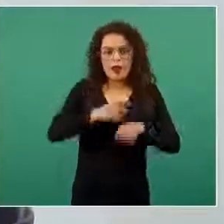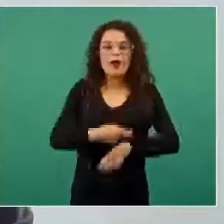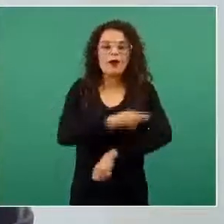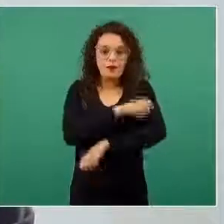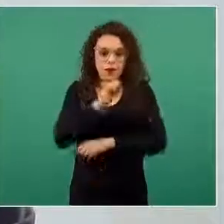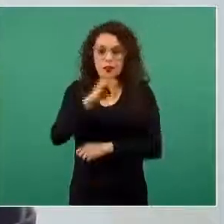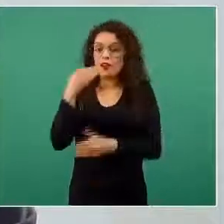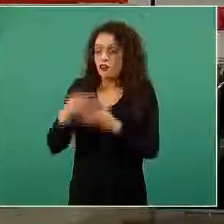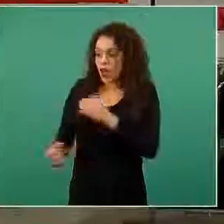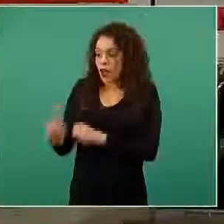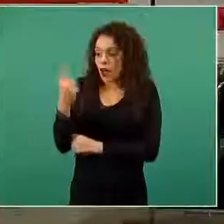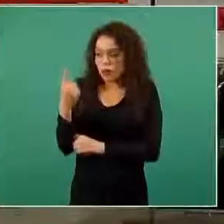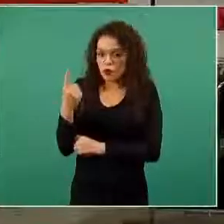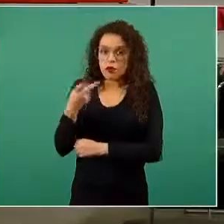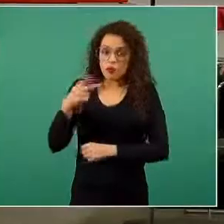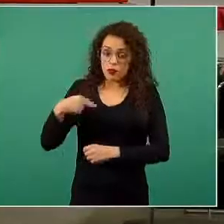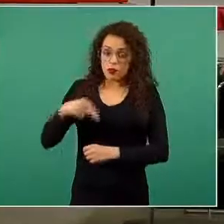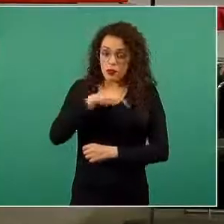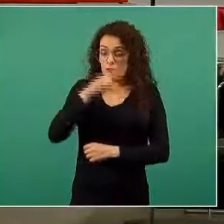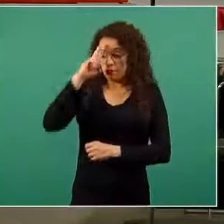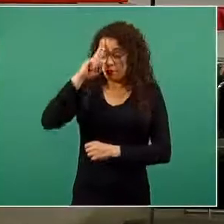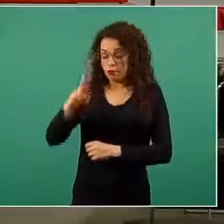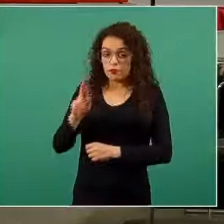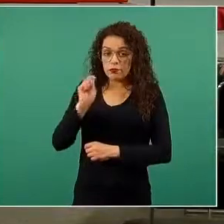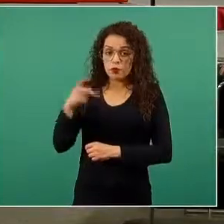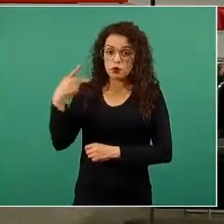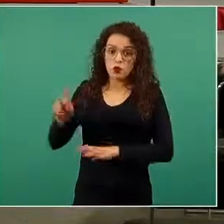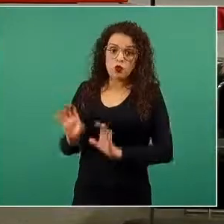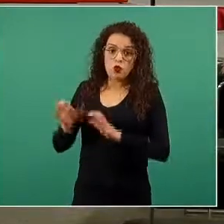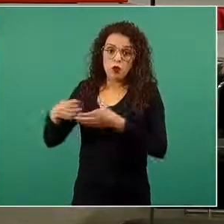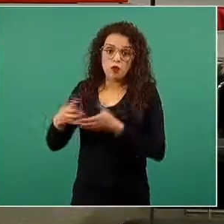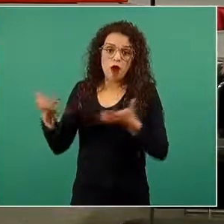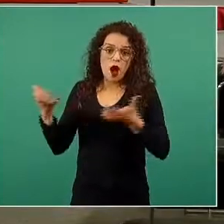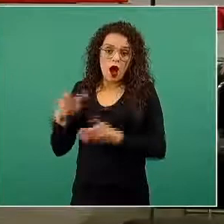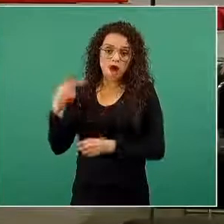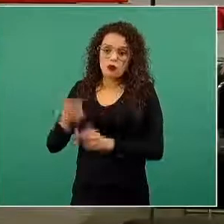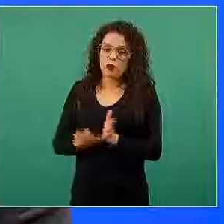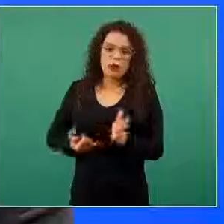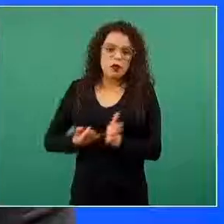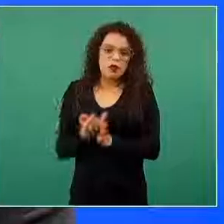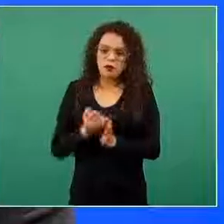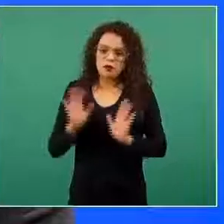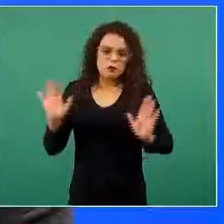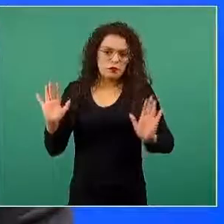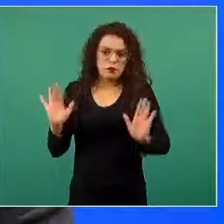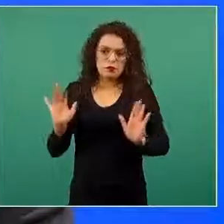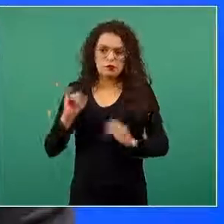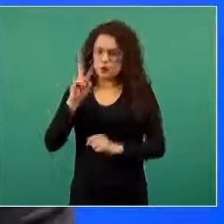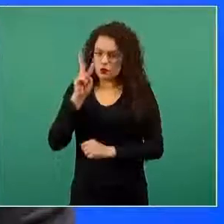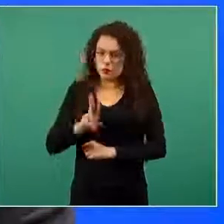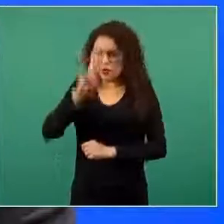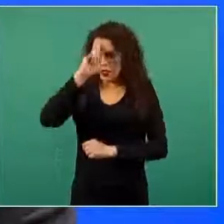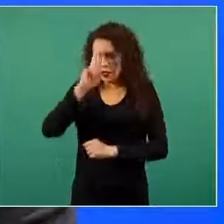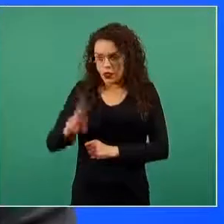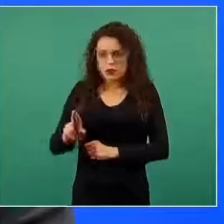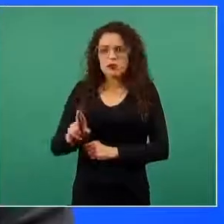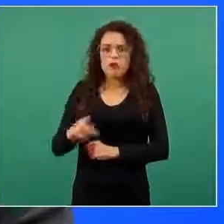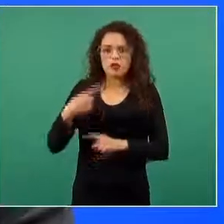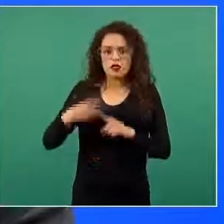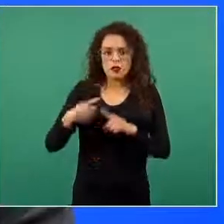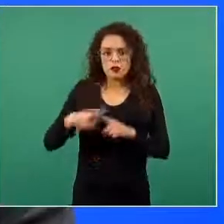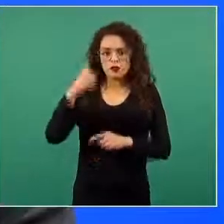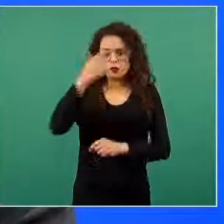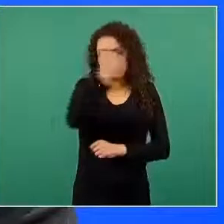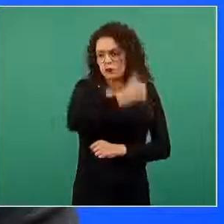muy respetuosos de las decisiones tomadas dentro de la comunidad, y también somos muy respetuosos de las decisiones que toma cada